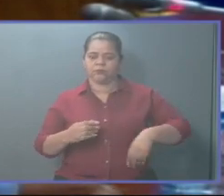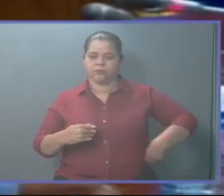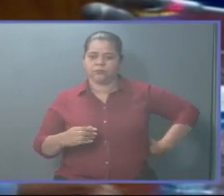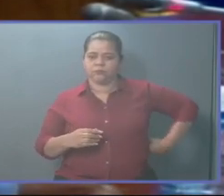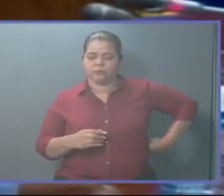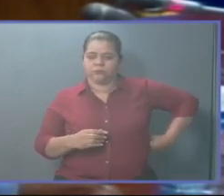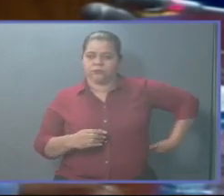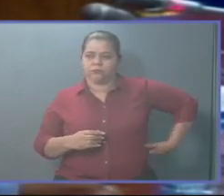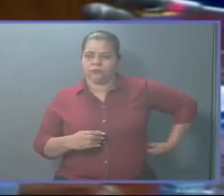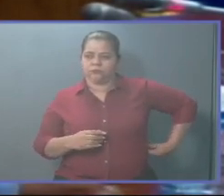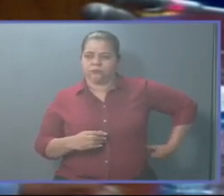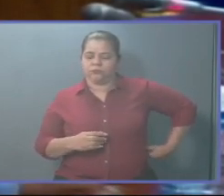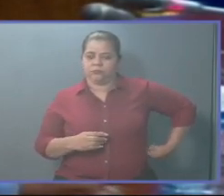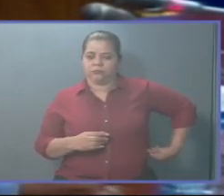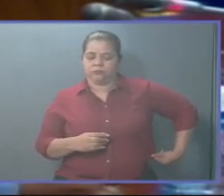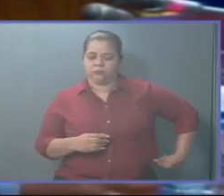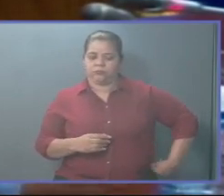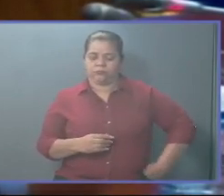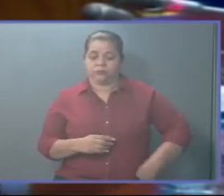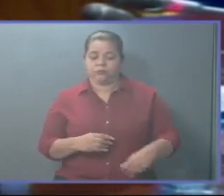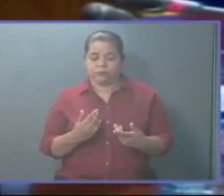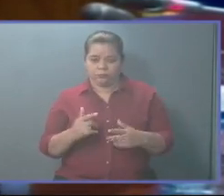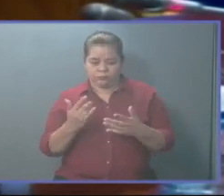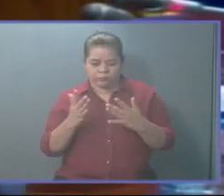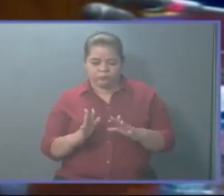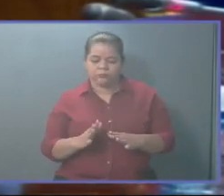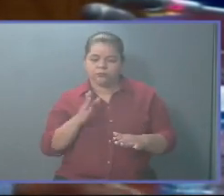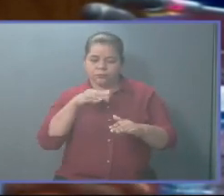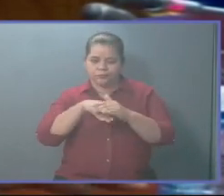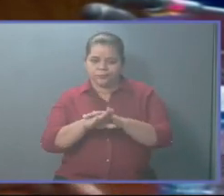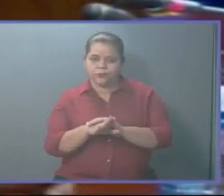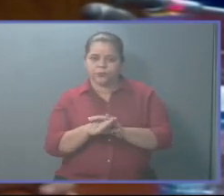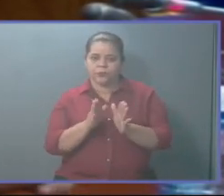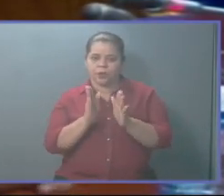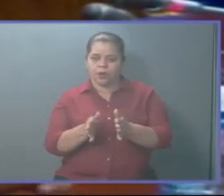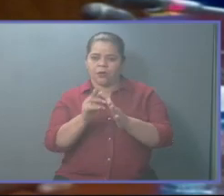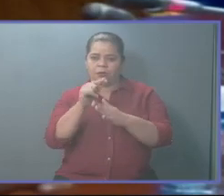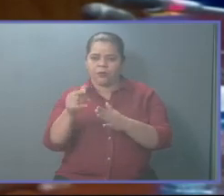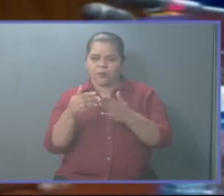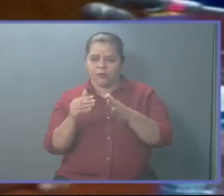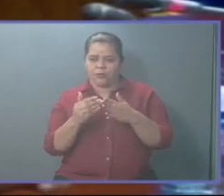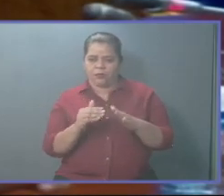entonces, y que han transitado por los distintos órganos del Estado.